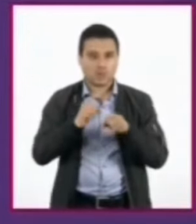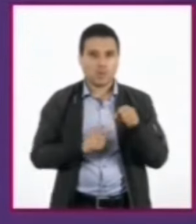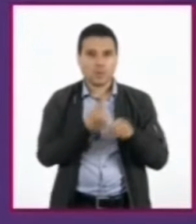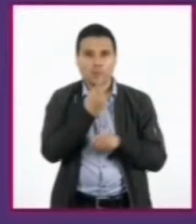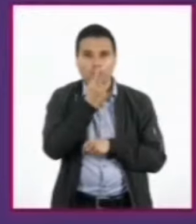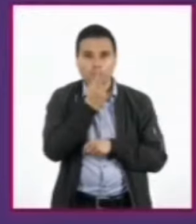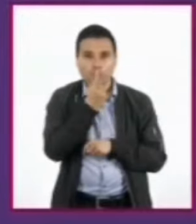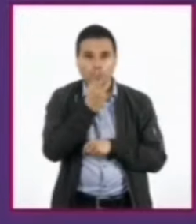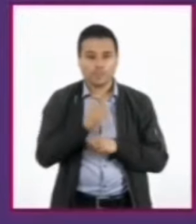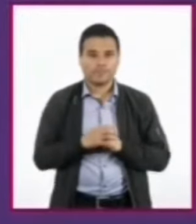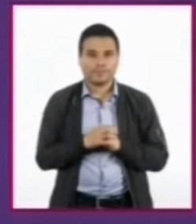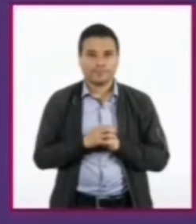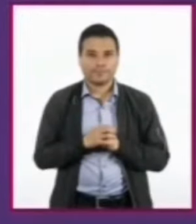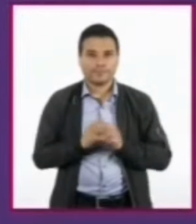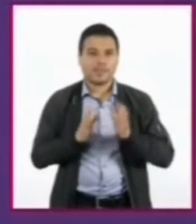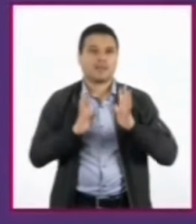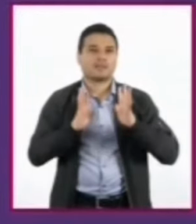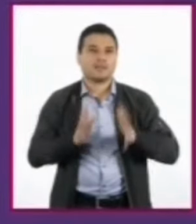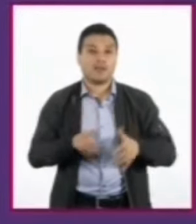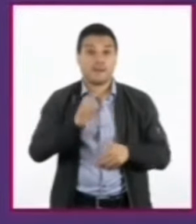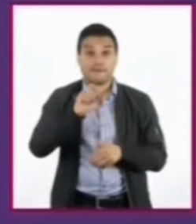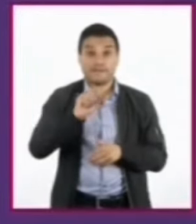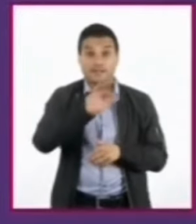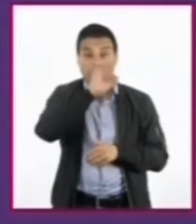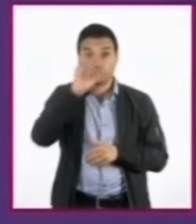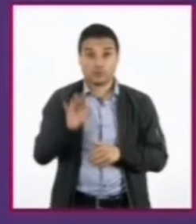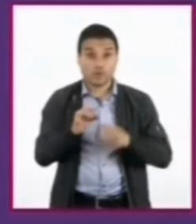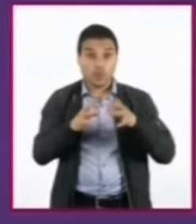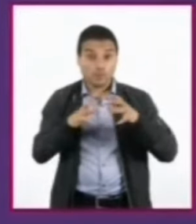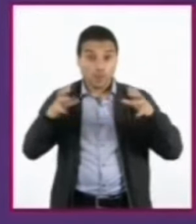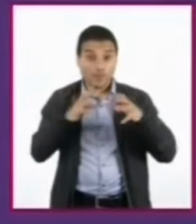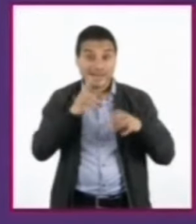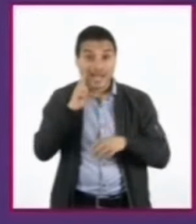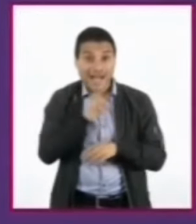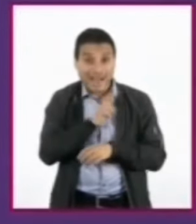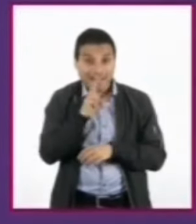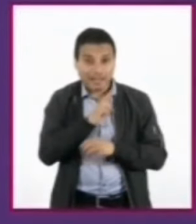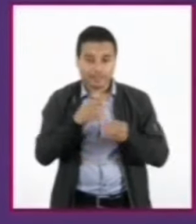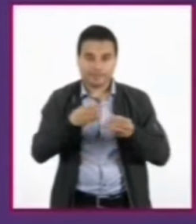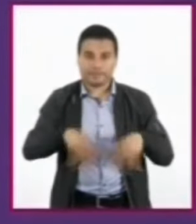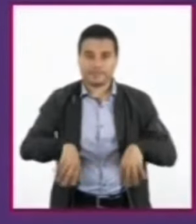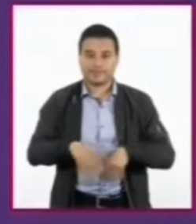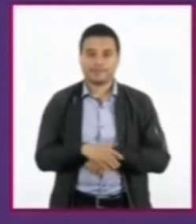del mercurio y que se perdía el 20% de volumen de aire que había en el dispositivo.